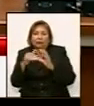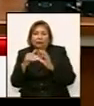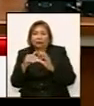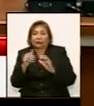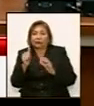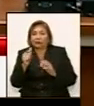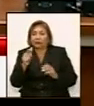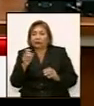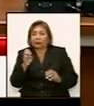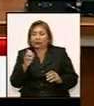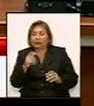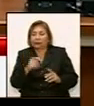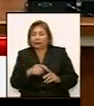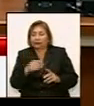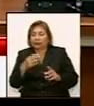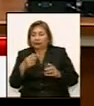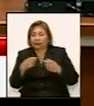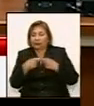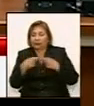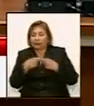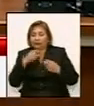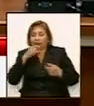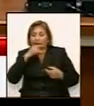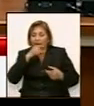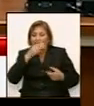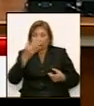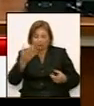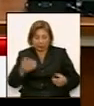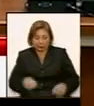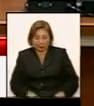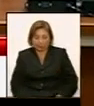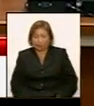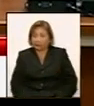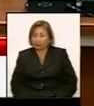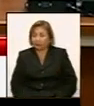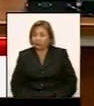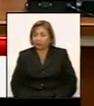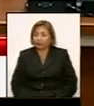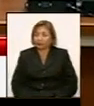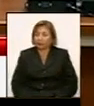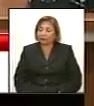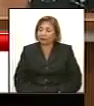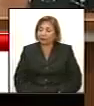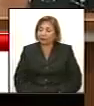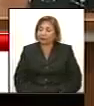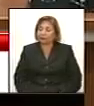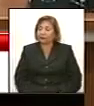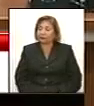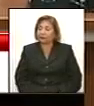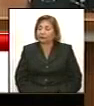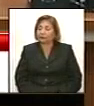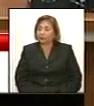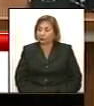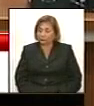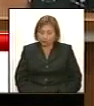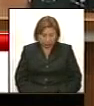alerta contra el acoso virtual a mujeres. Los dejo en el uso de la palabra. Muchas gracias.